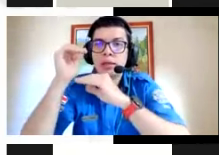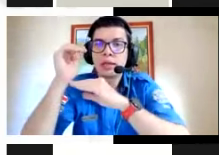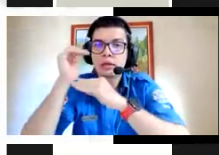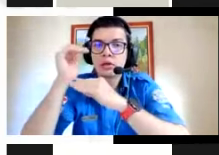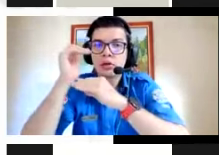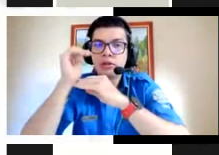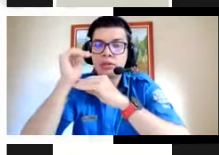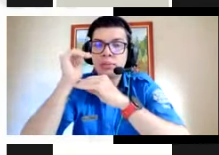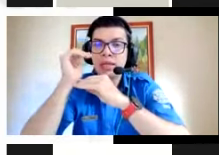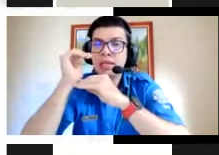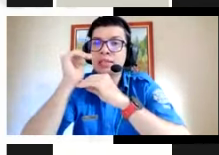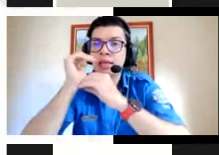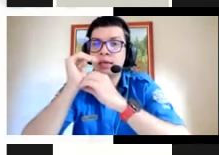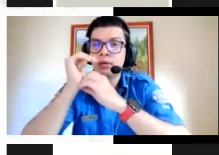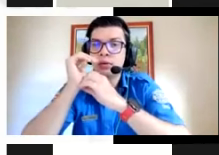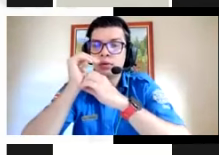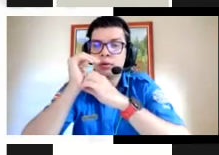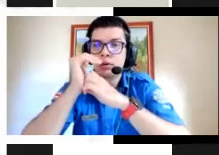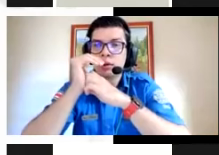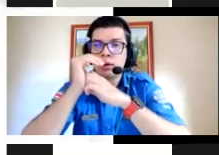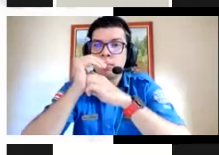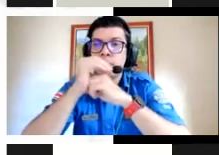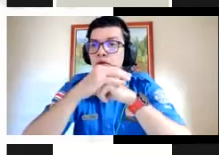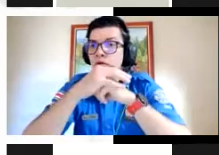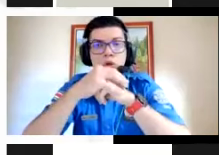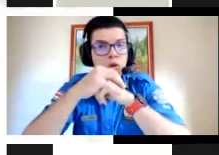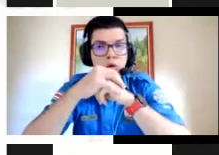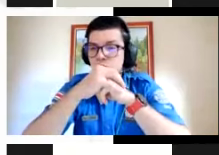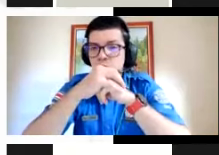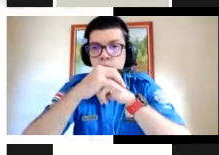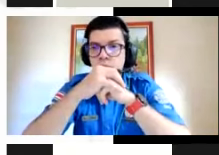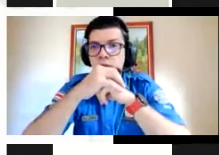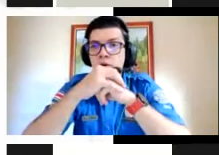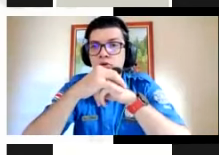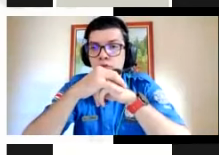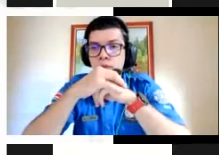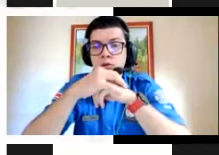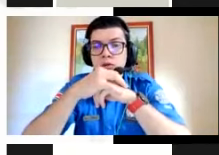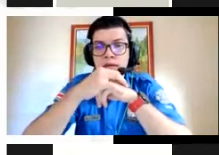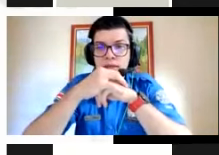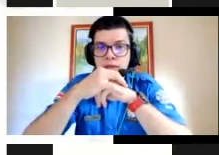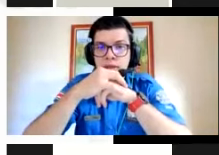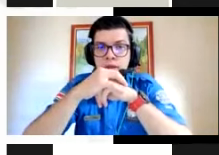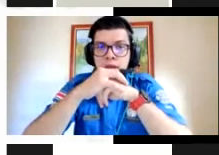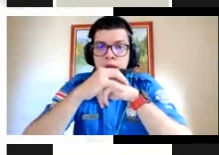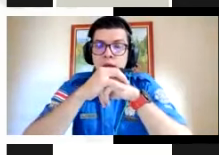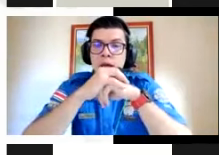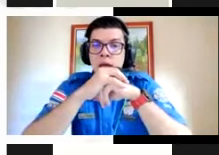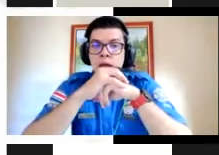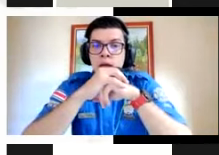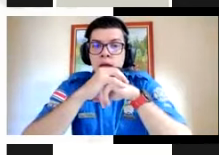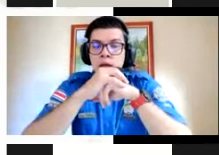nombre, dentro del recipiente es líquido, pero nosotros no consumimos líquido, consumimos gas.